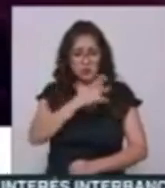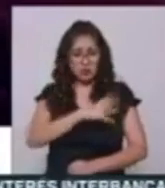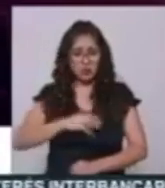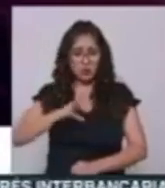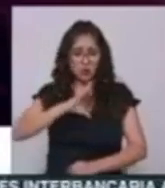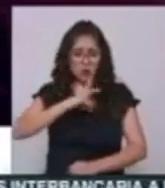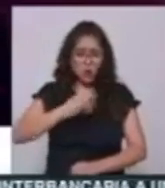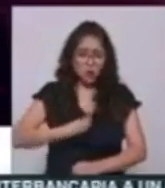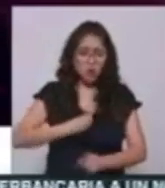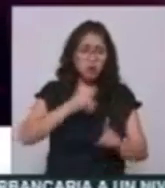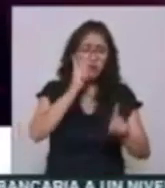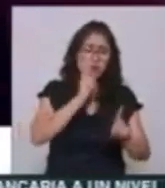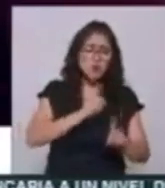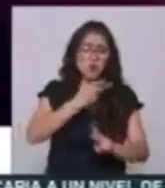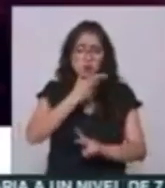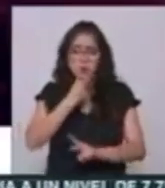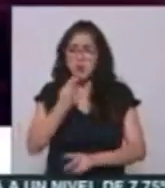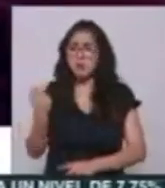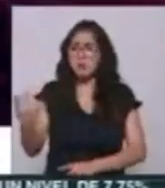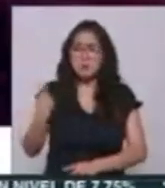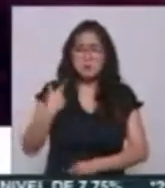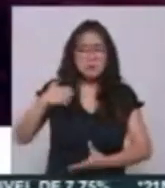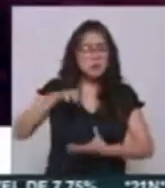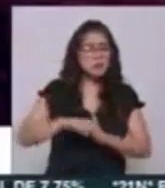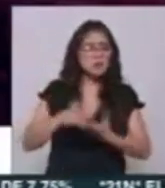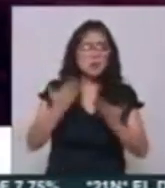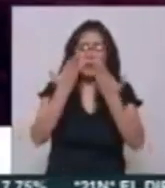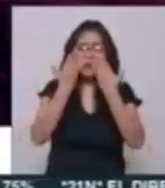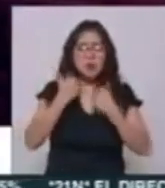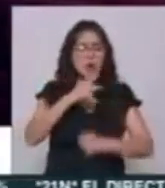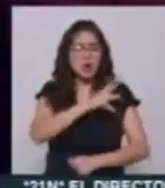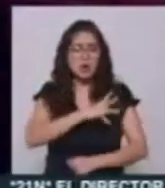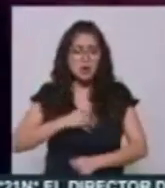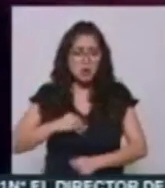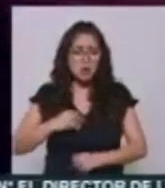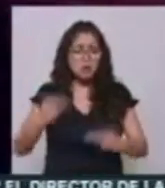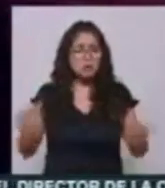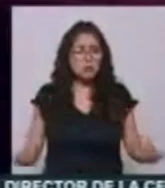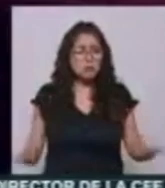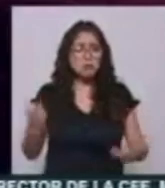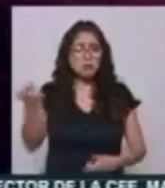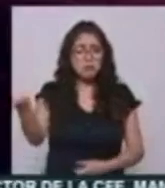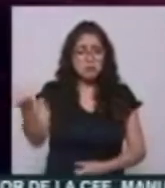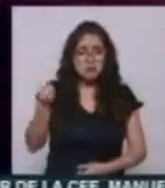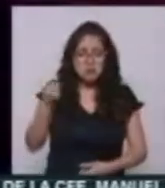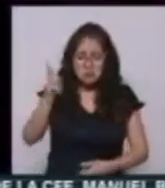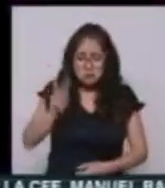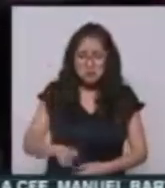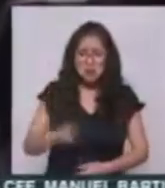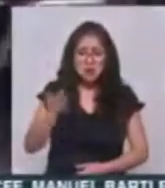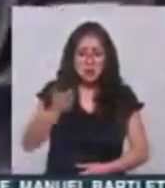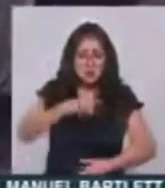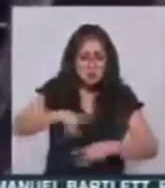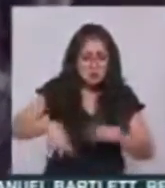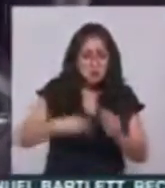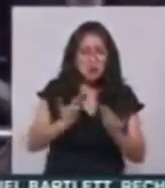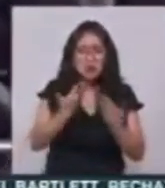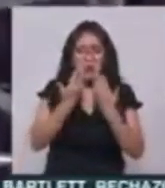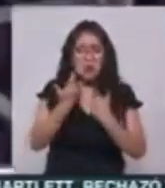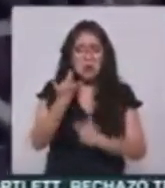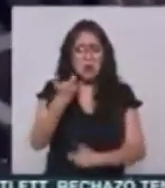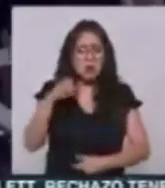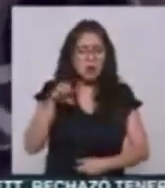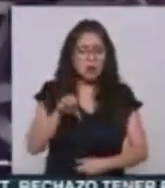un hijo, porque nosotros no tuvimos hijos, entonces pues francamente no nos alcanzaba para comer. Desde las 9